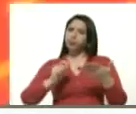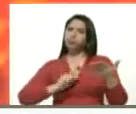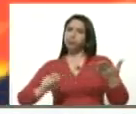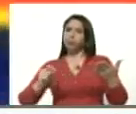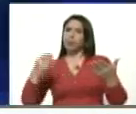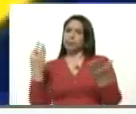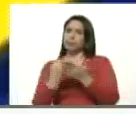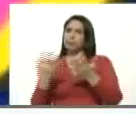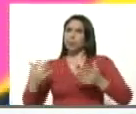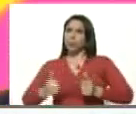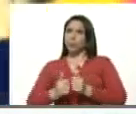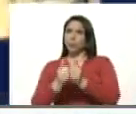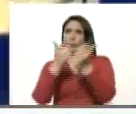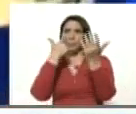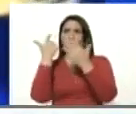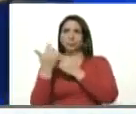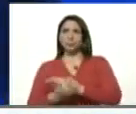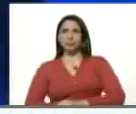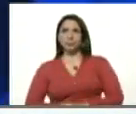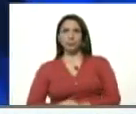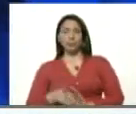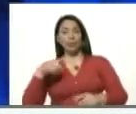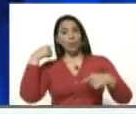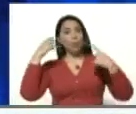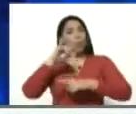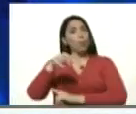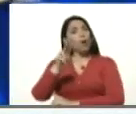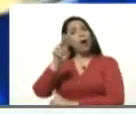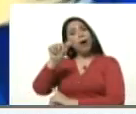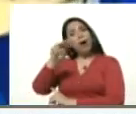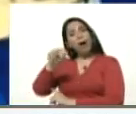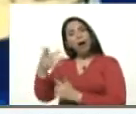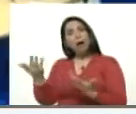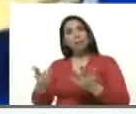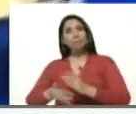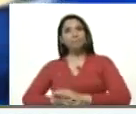siempre. El loco Juan Caray